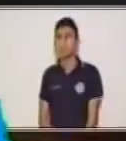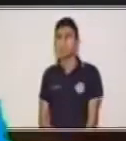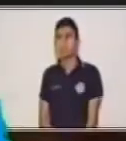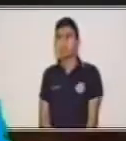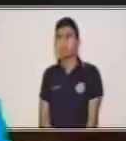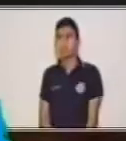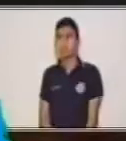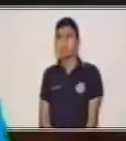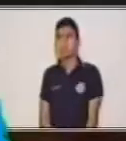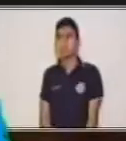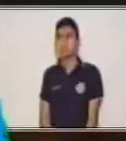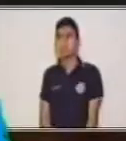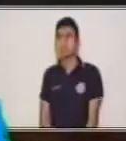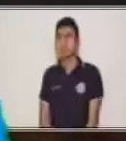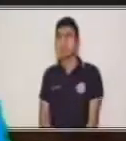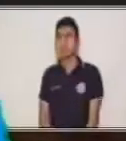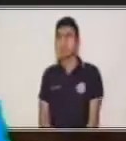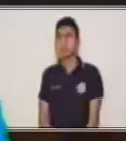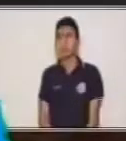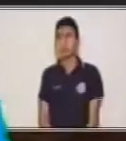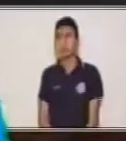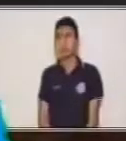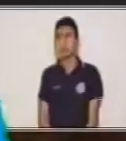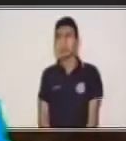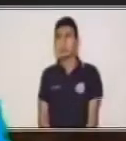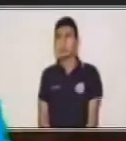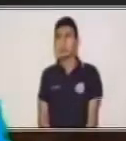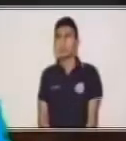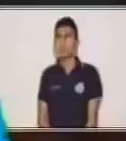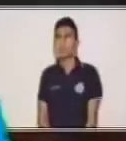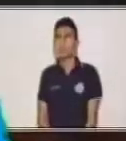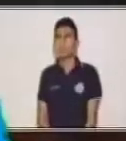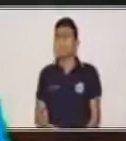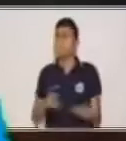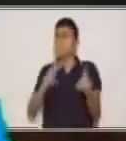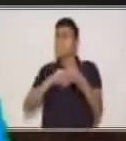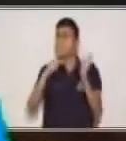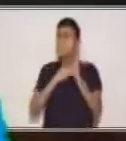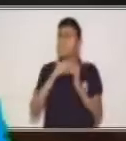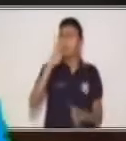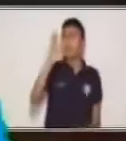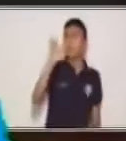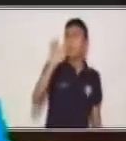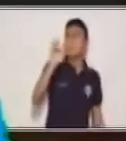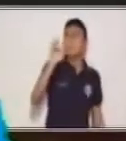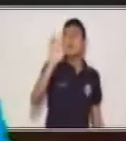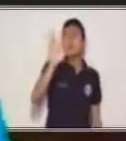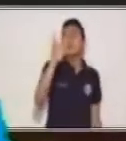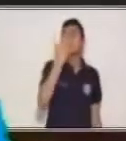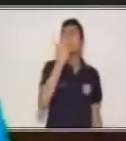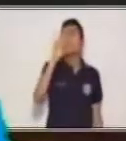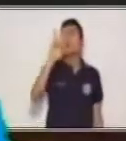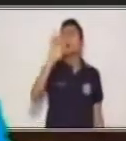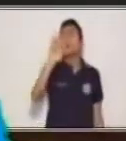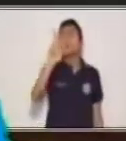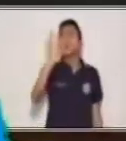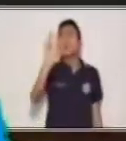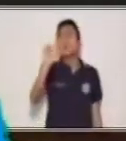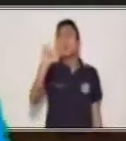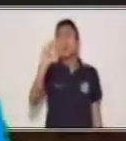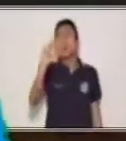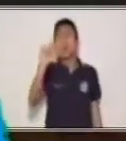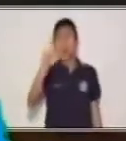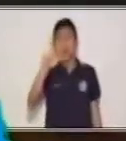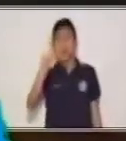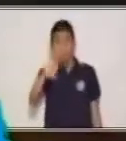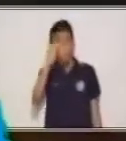Verboidal se refiere a las formas no personales del verbo. Si han estudiado el verbo, se han de recordar que el verbo